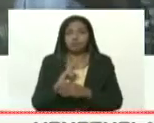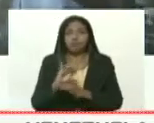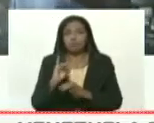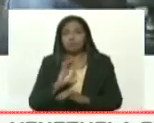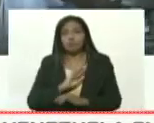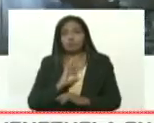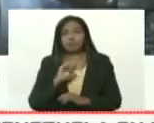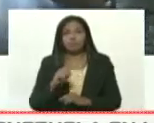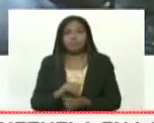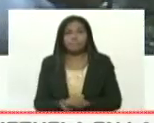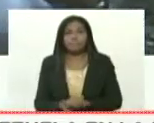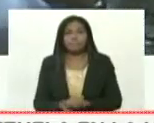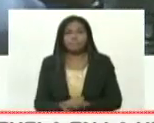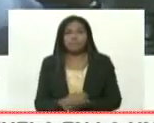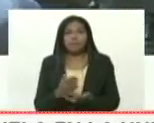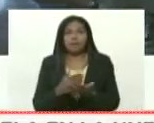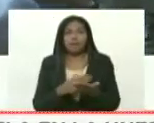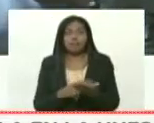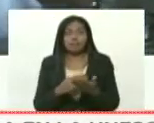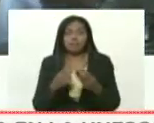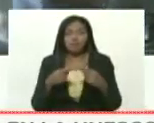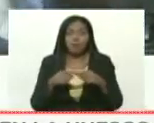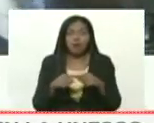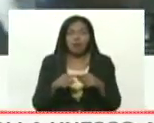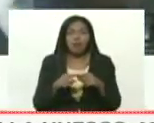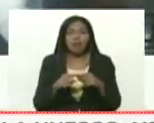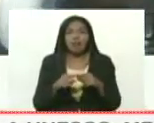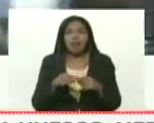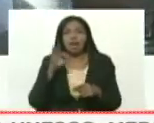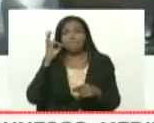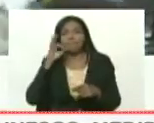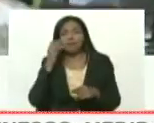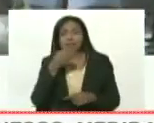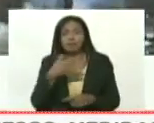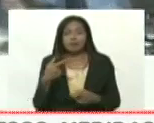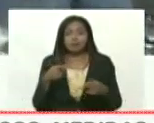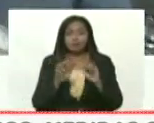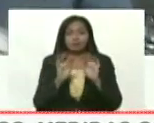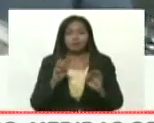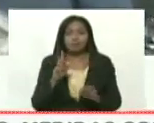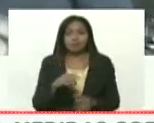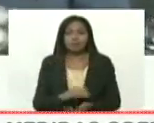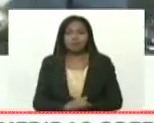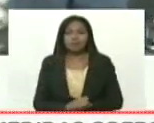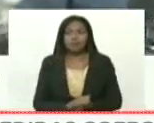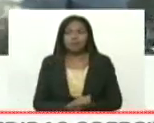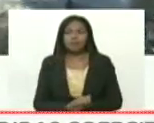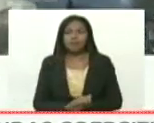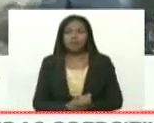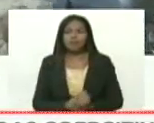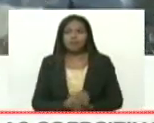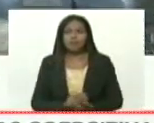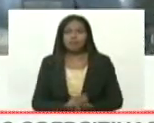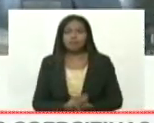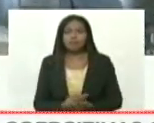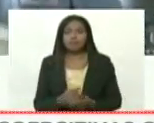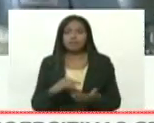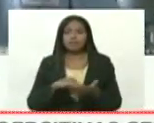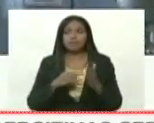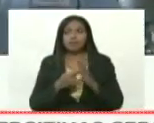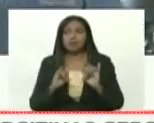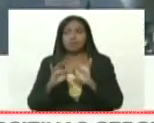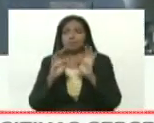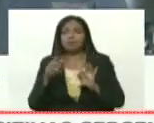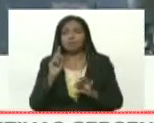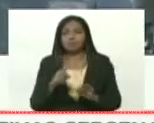de maíz precocida, amarilla y blanca, trillada, trabajada con tecnología creada en Venezuela. Así es,